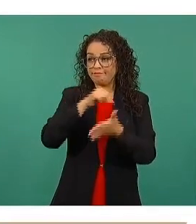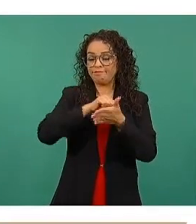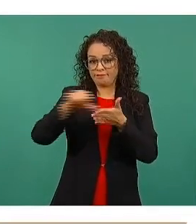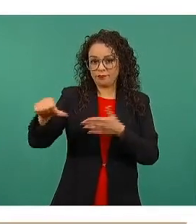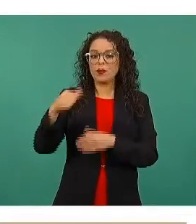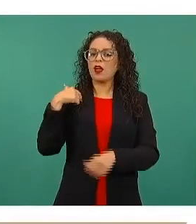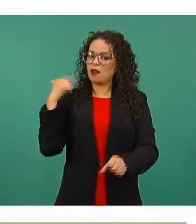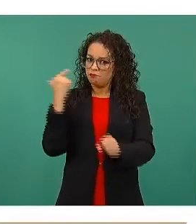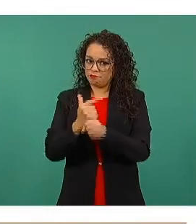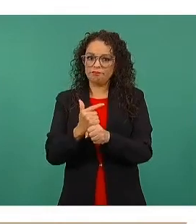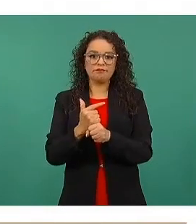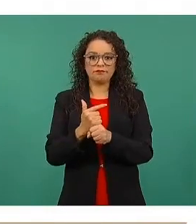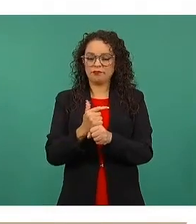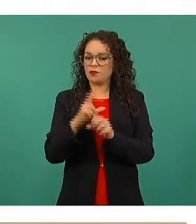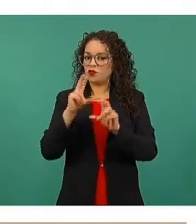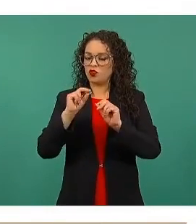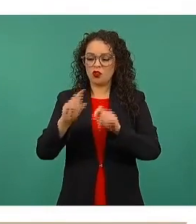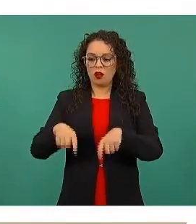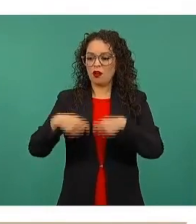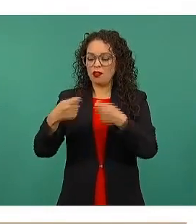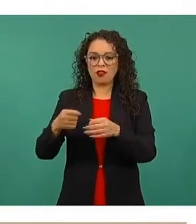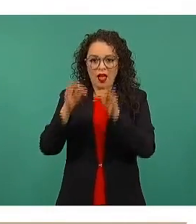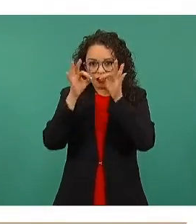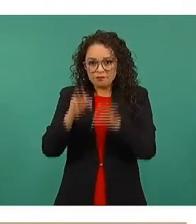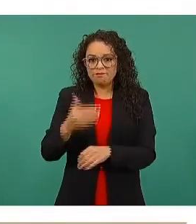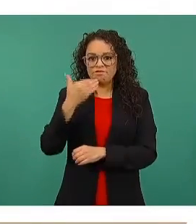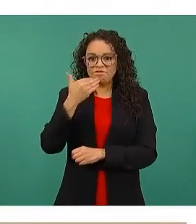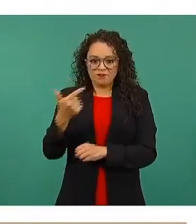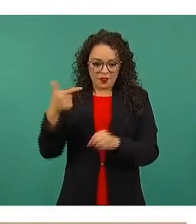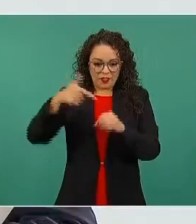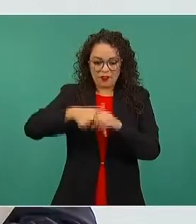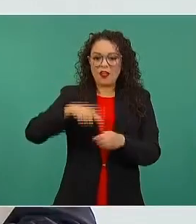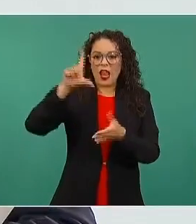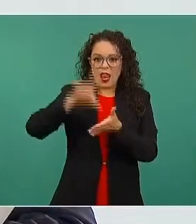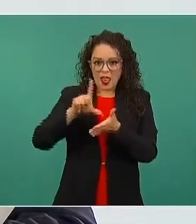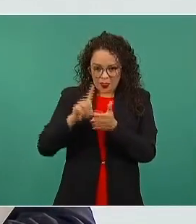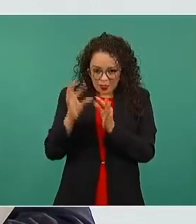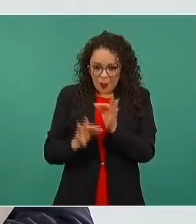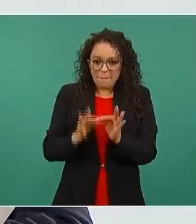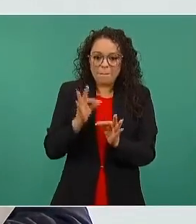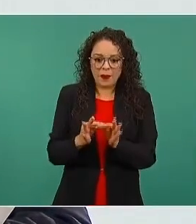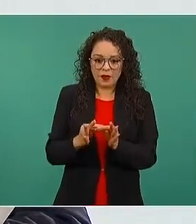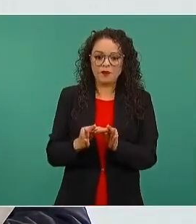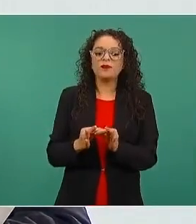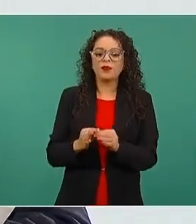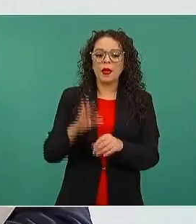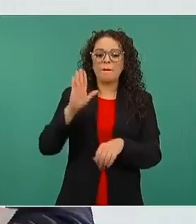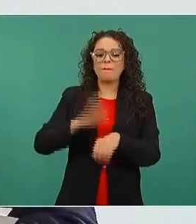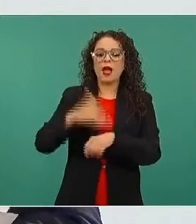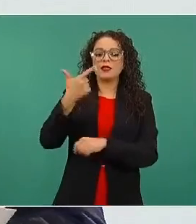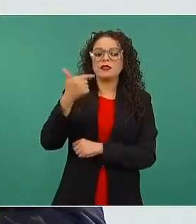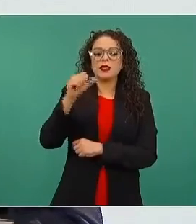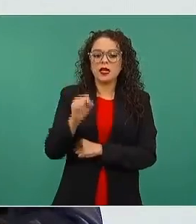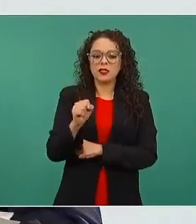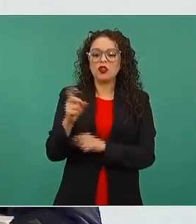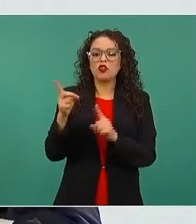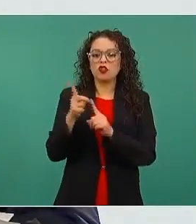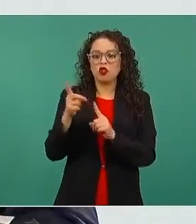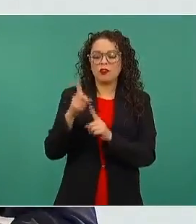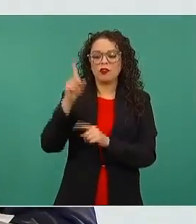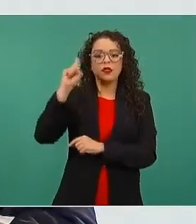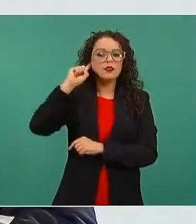que no estaba dando litros completos. Es el caso de Más Gas en Fresnillo, Zacatecas, que no se